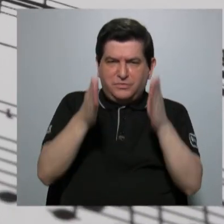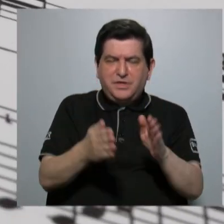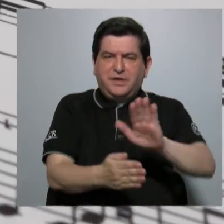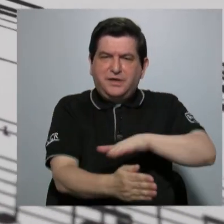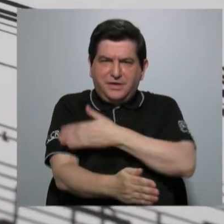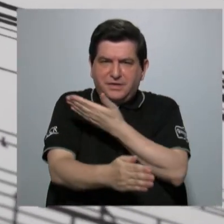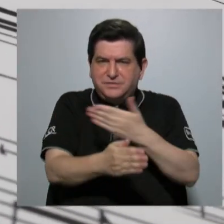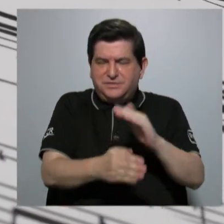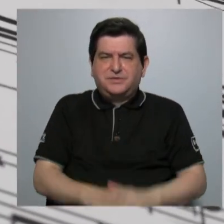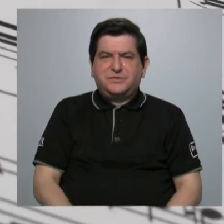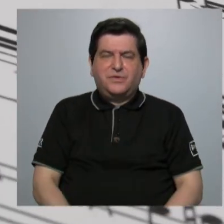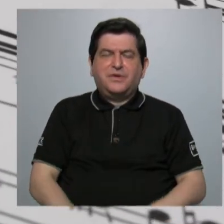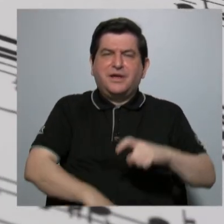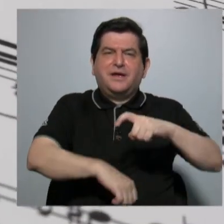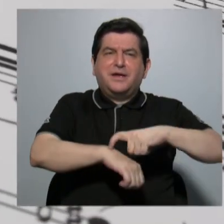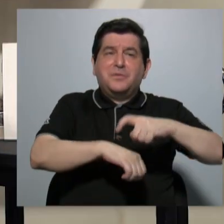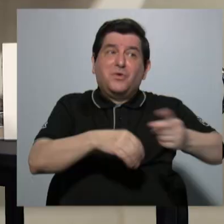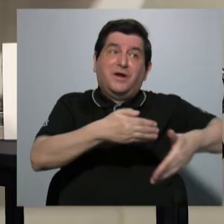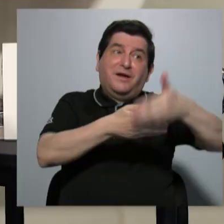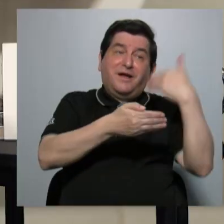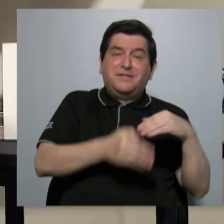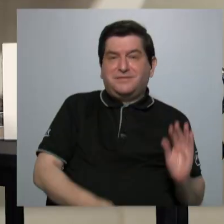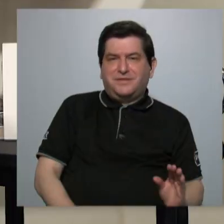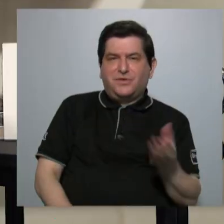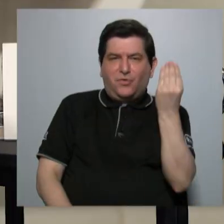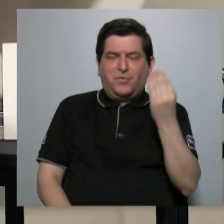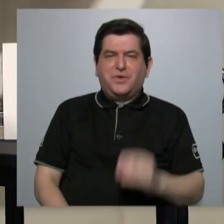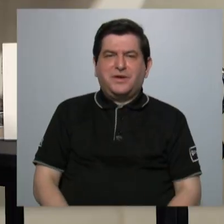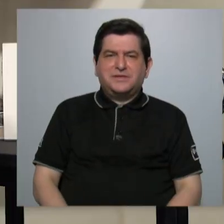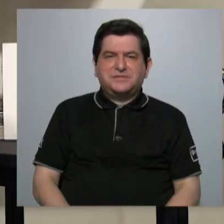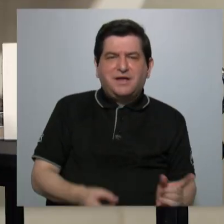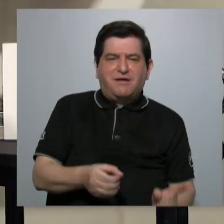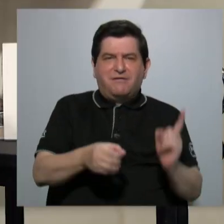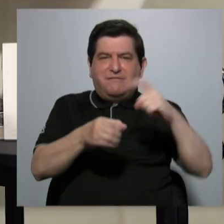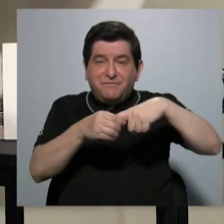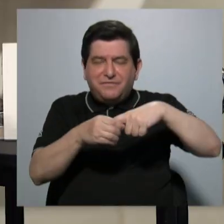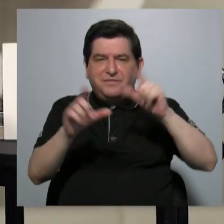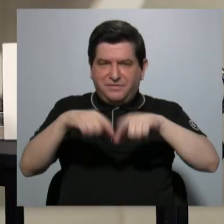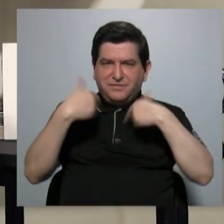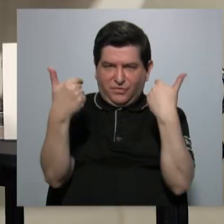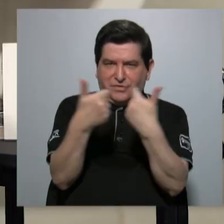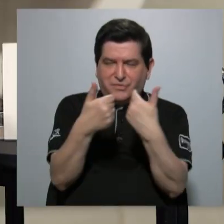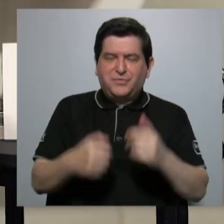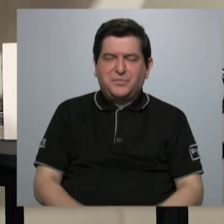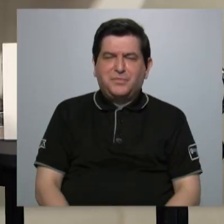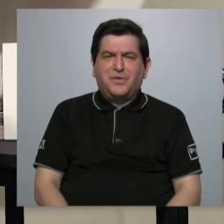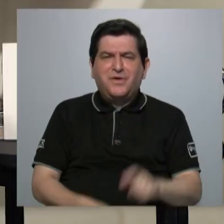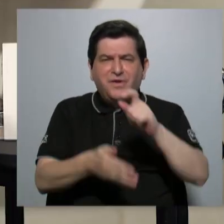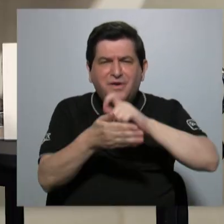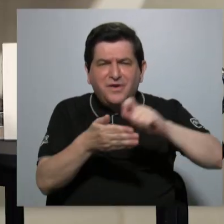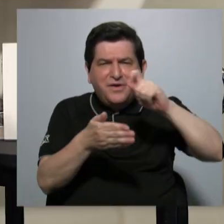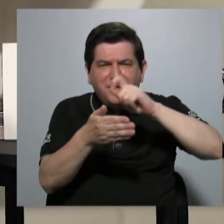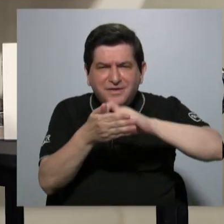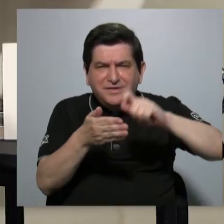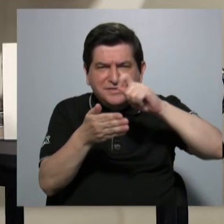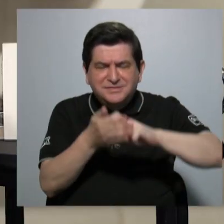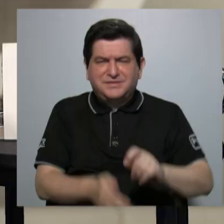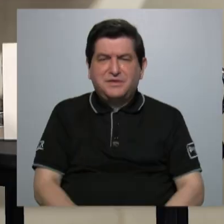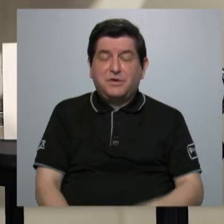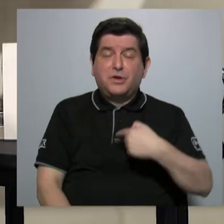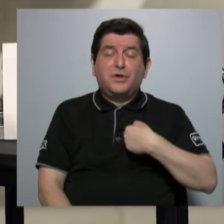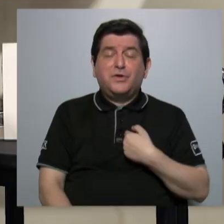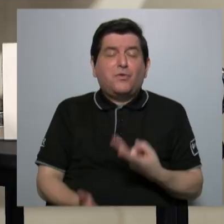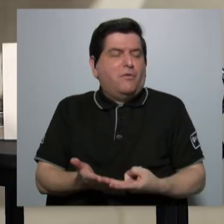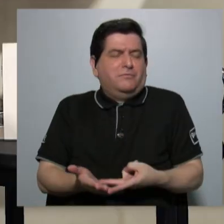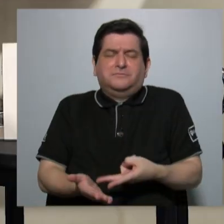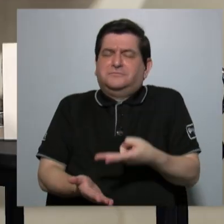en aquella época jóvenes que se adhieren al quinteto. Y entonces nos escriben, una de las cosas más que yo